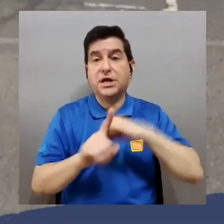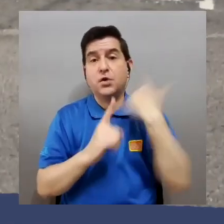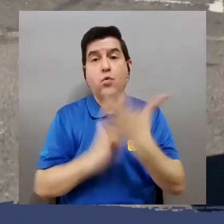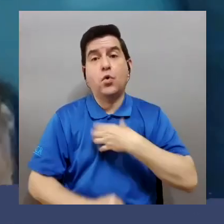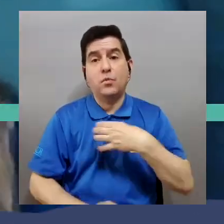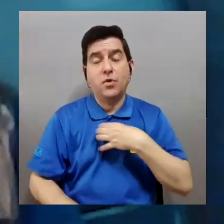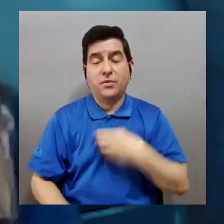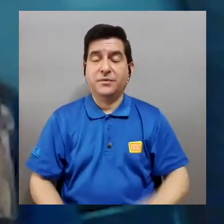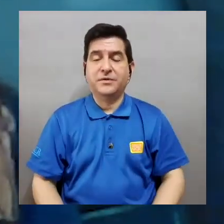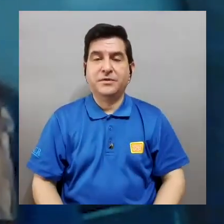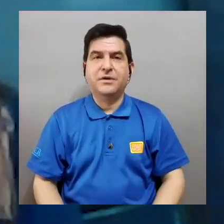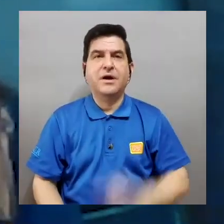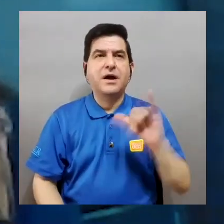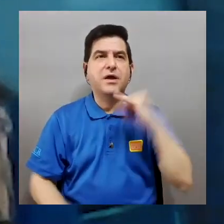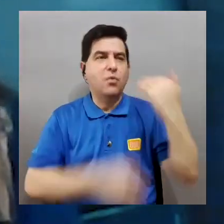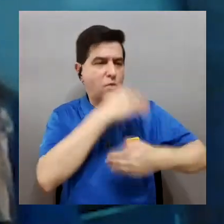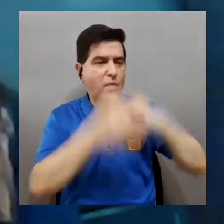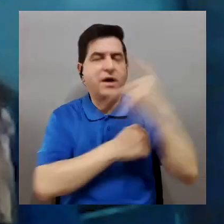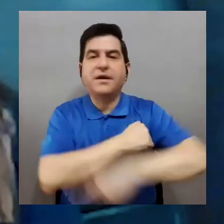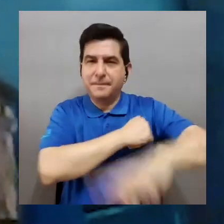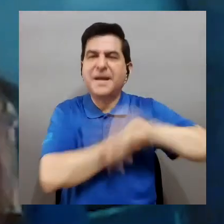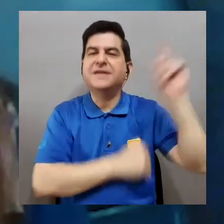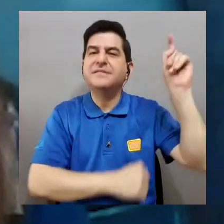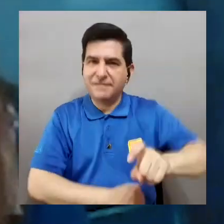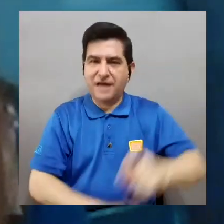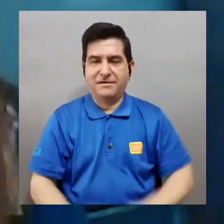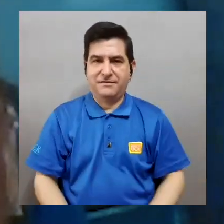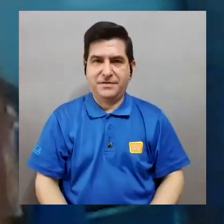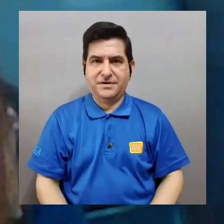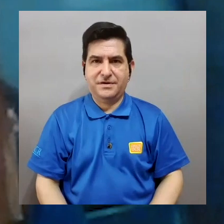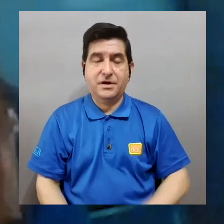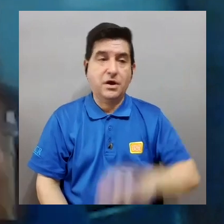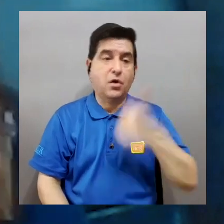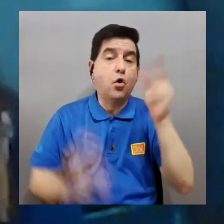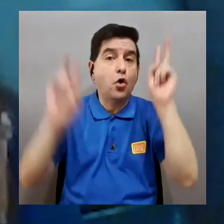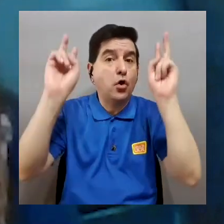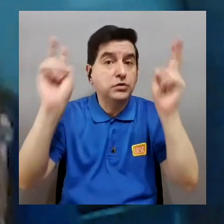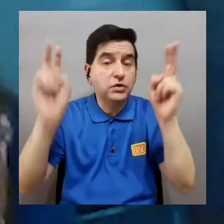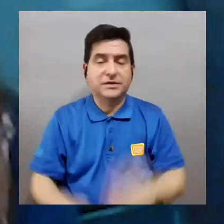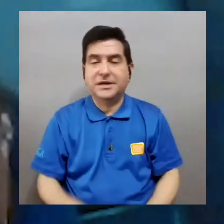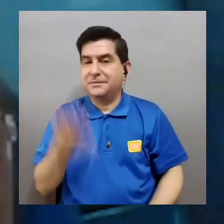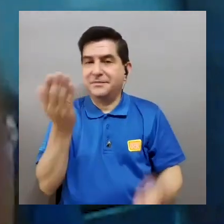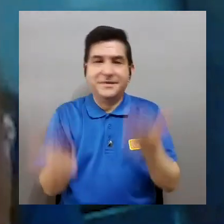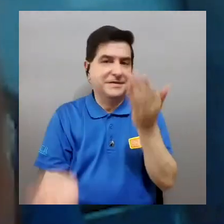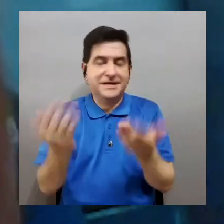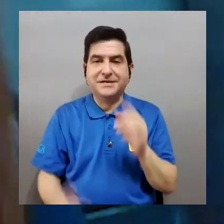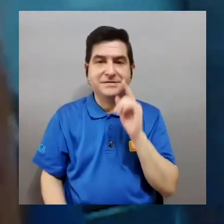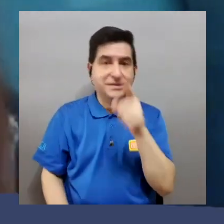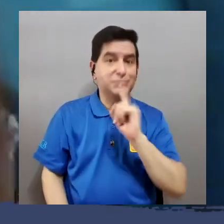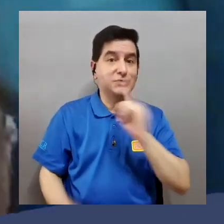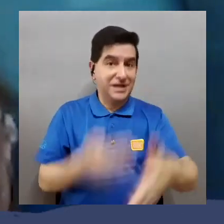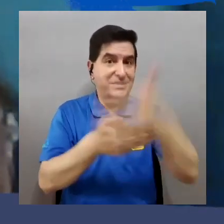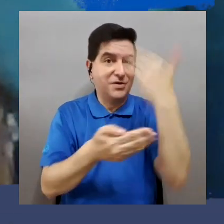Yo creo también que tenemos que evolucionar como país a tratar otro tema que y que usted